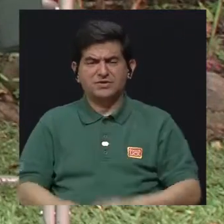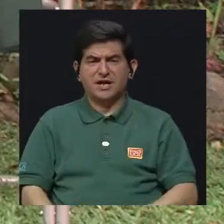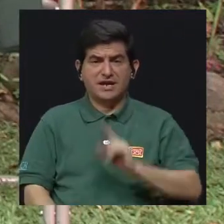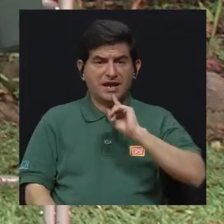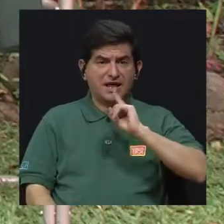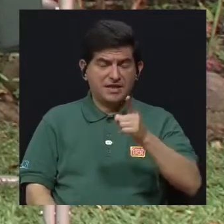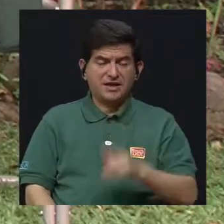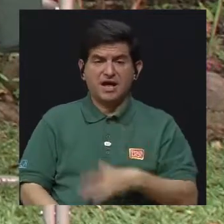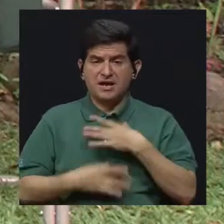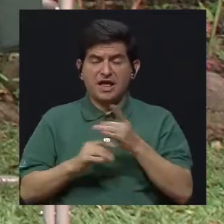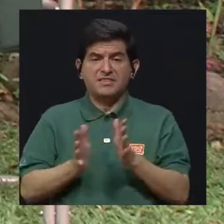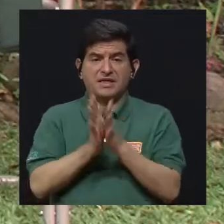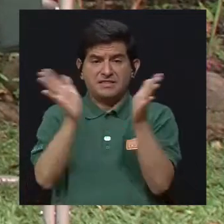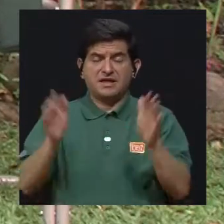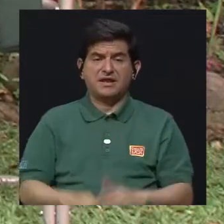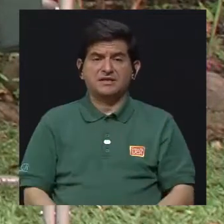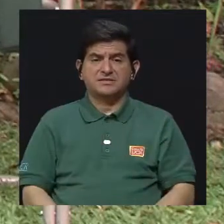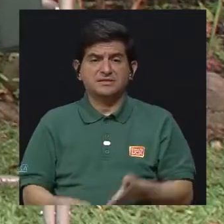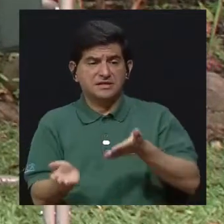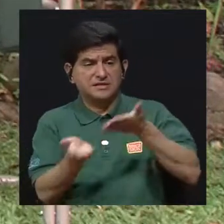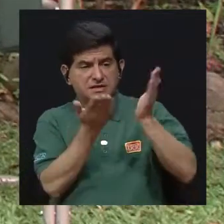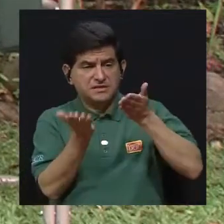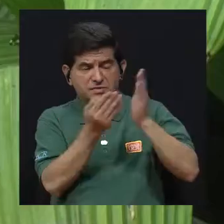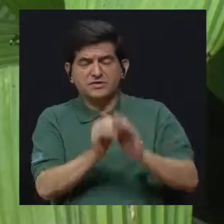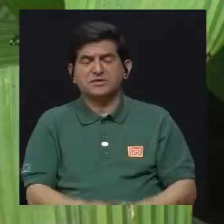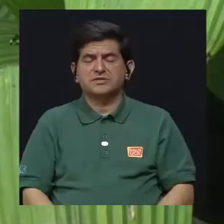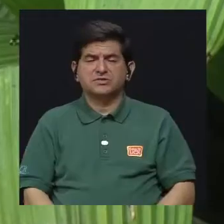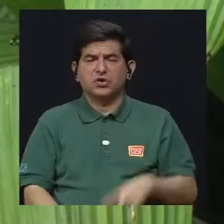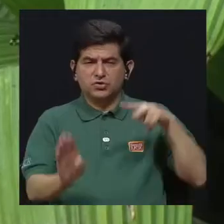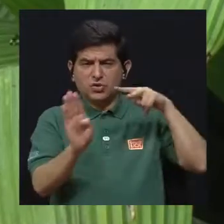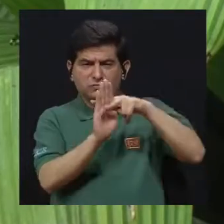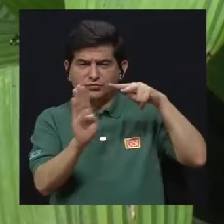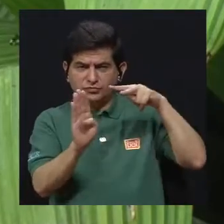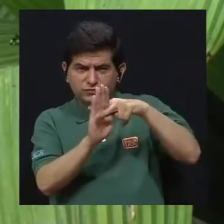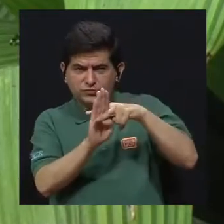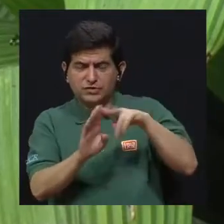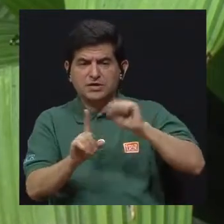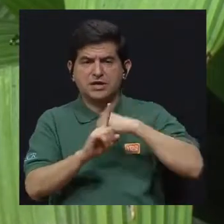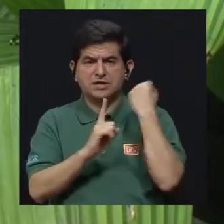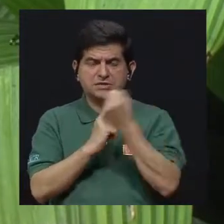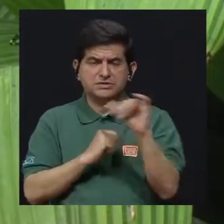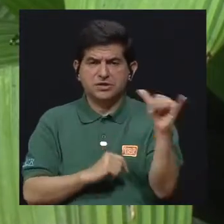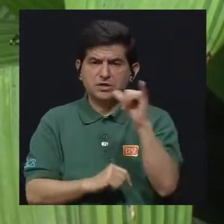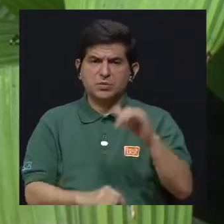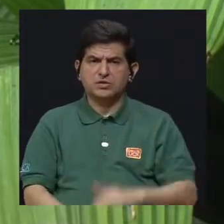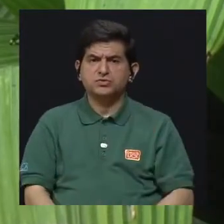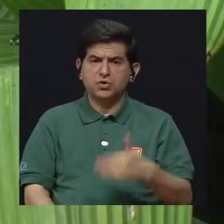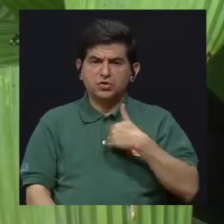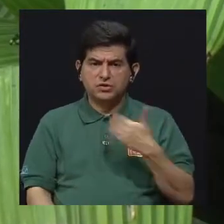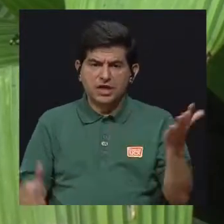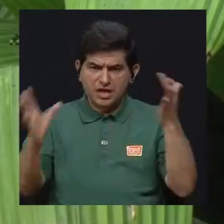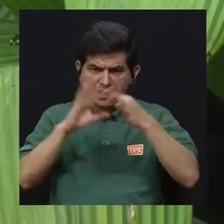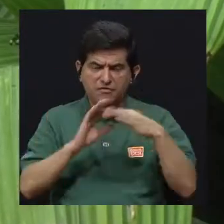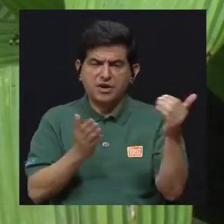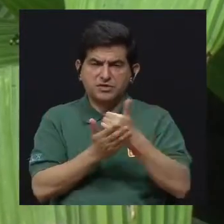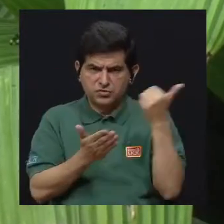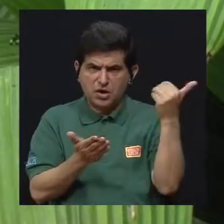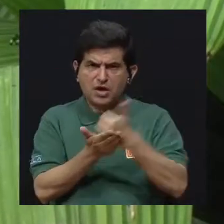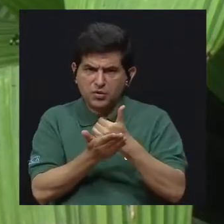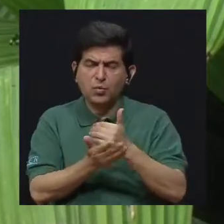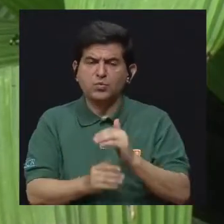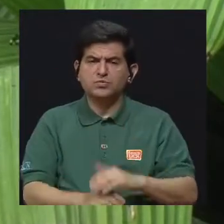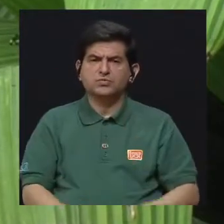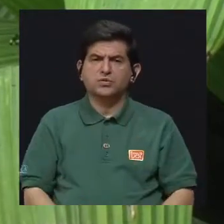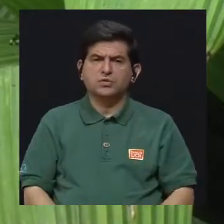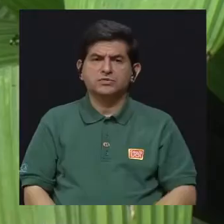de la declaratoria de interés público de la exportación de aletas de tiburón. Esto es un asunto también que tiene que ver con nuestros recursos y